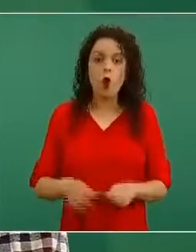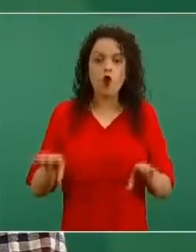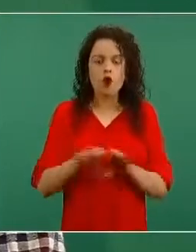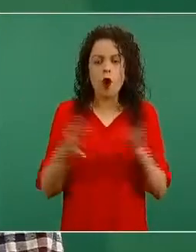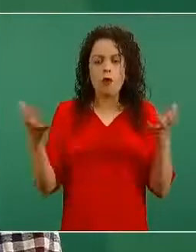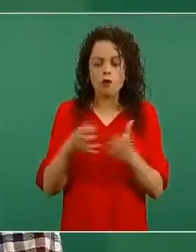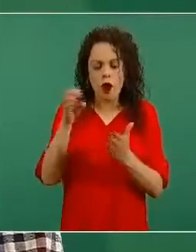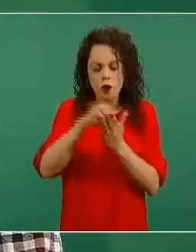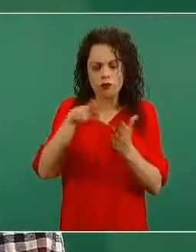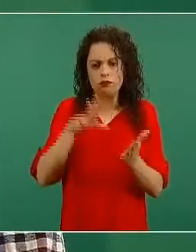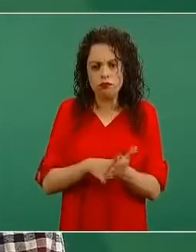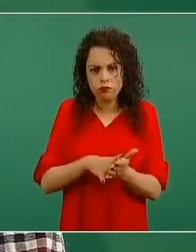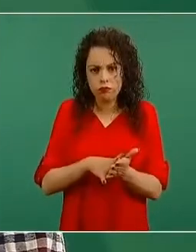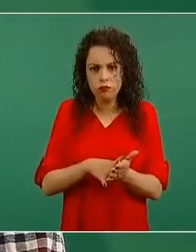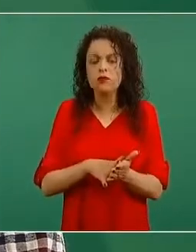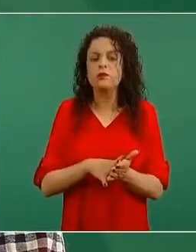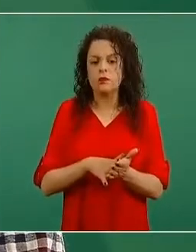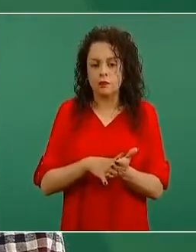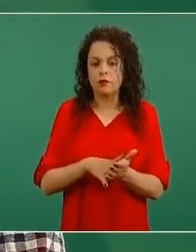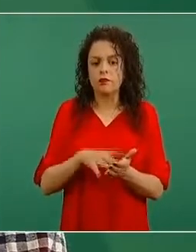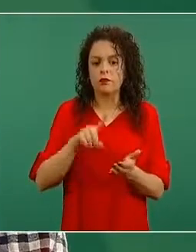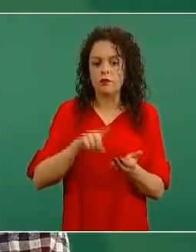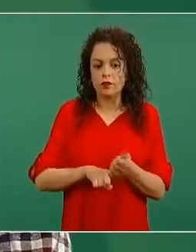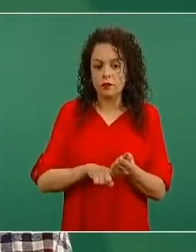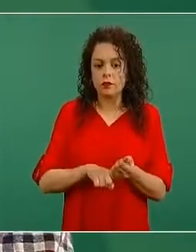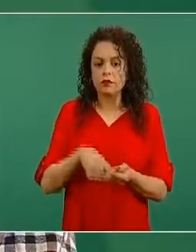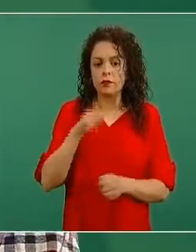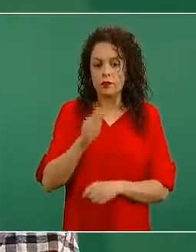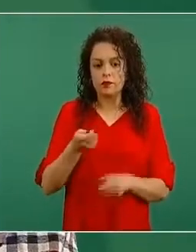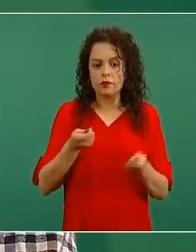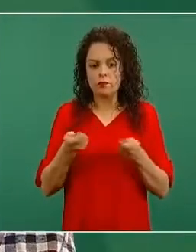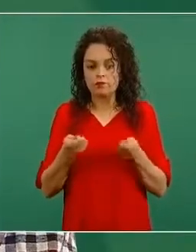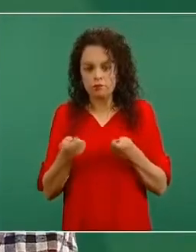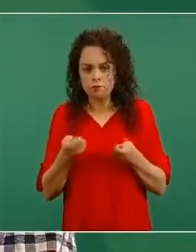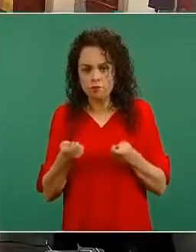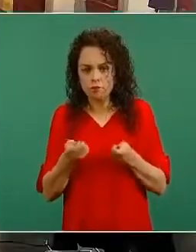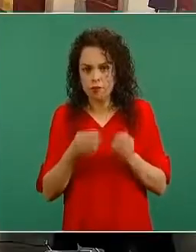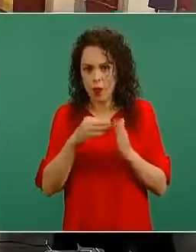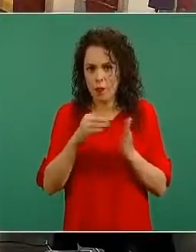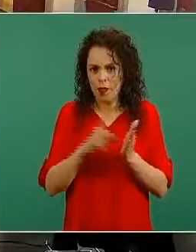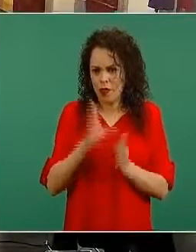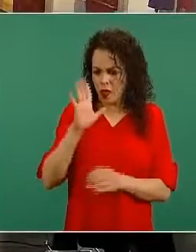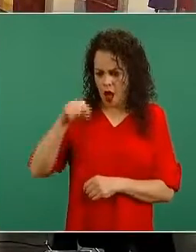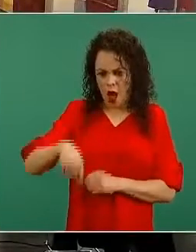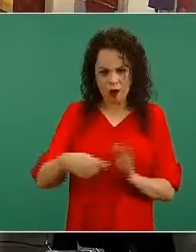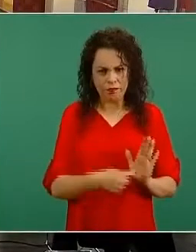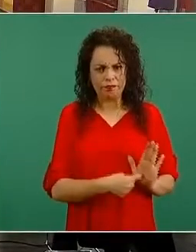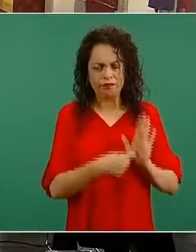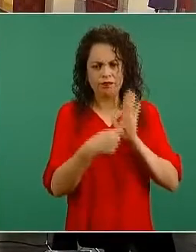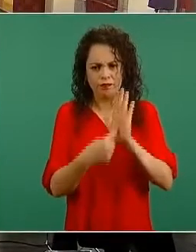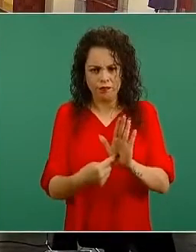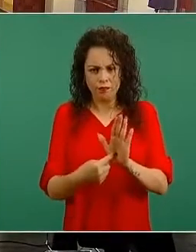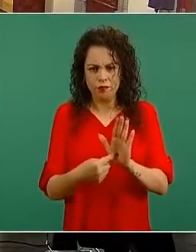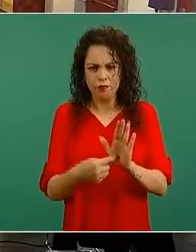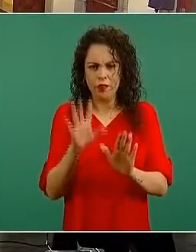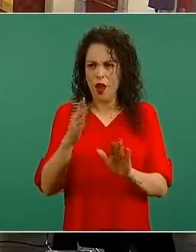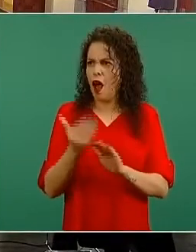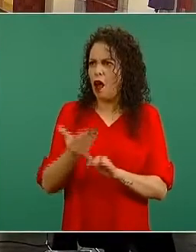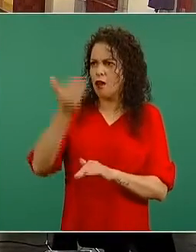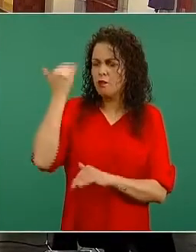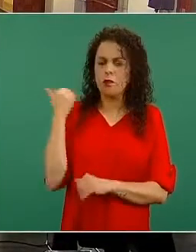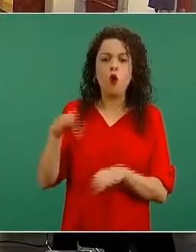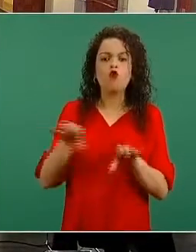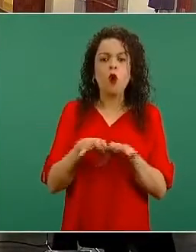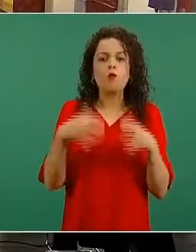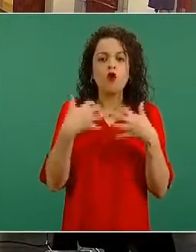los centros reguladores de urgencias médicas. Esto es un modelo operativo que ya hemos presentado aquí alguna vez cómo